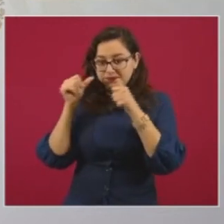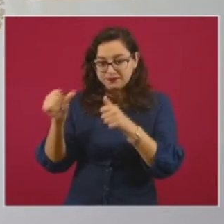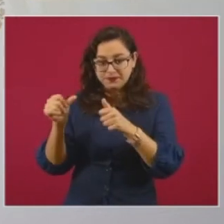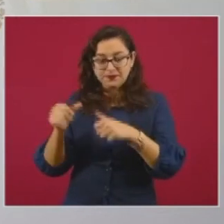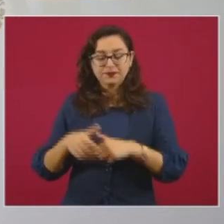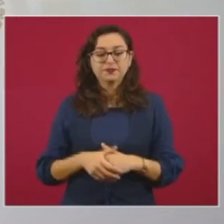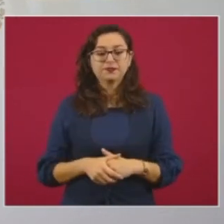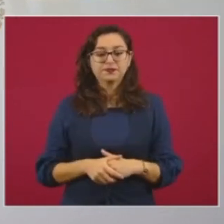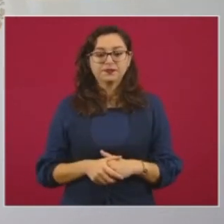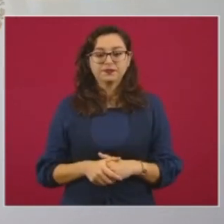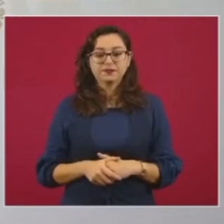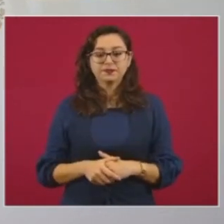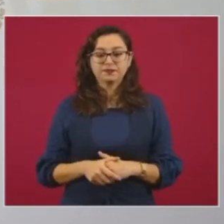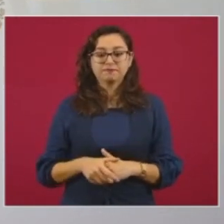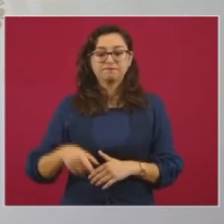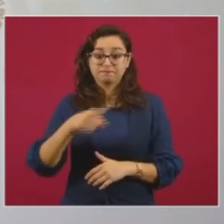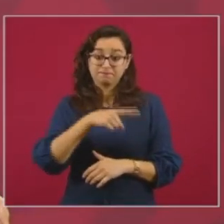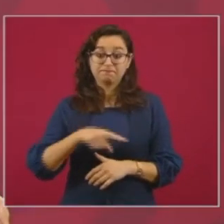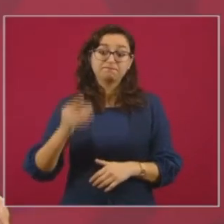de defensores del pueblo.